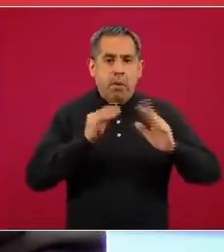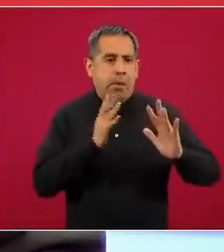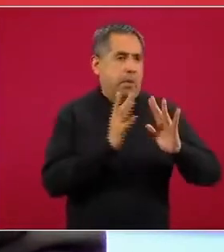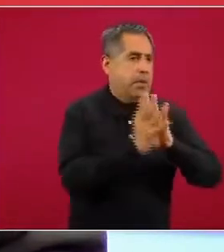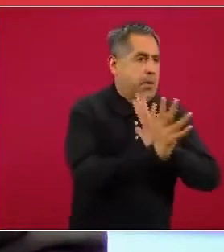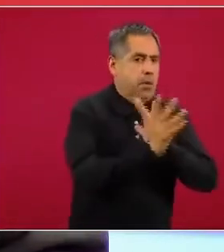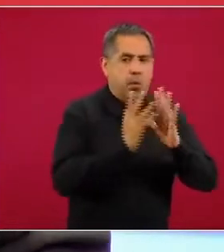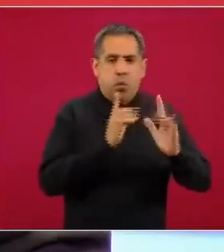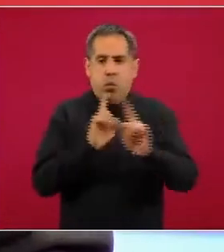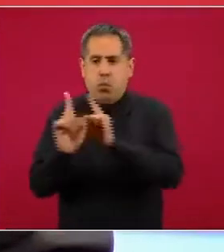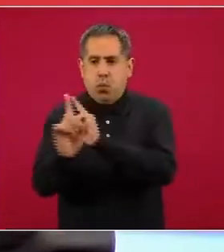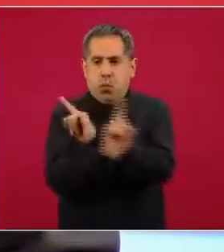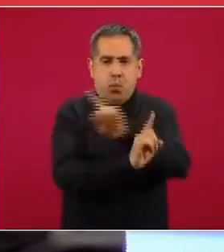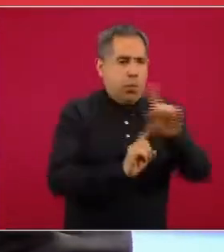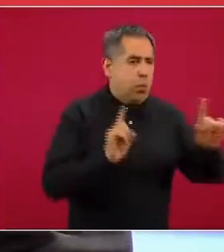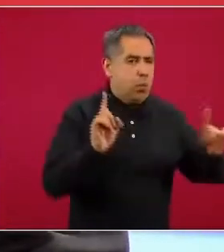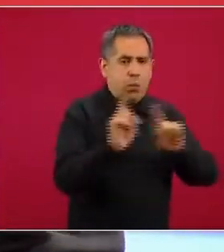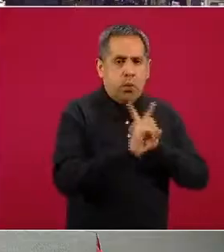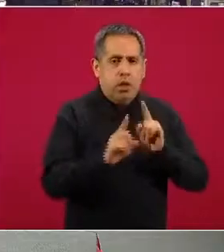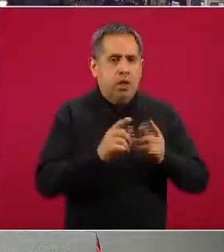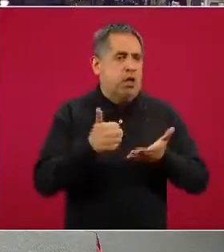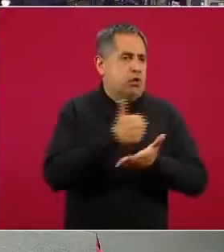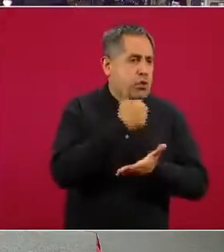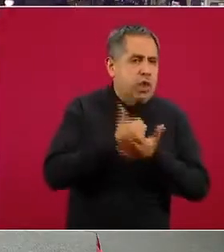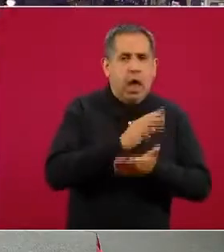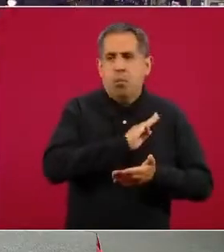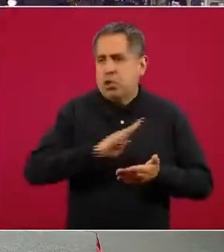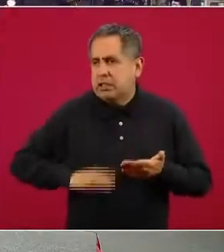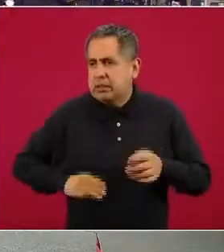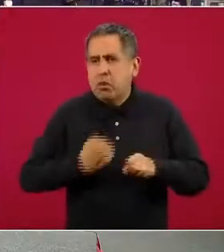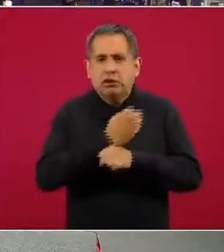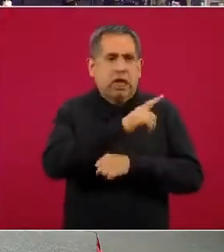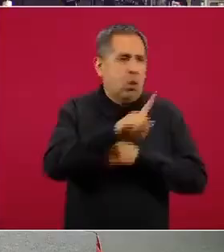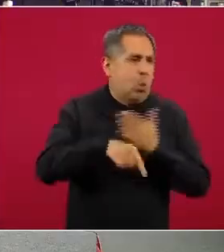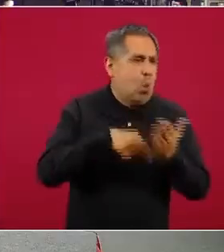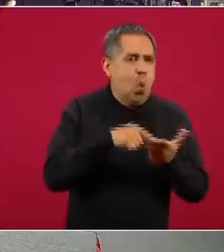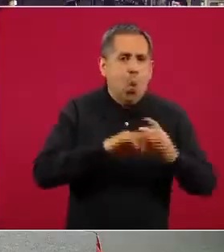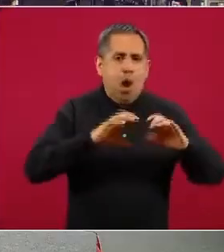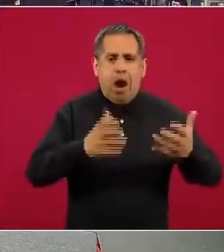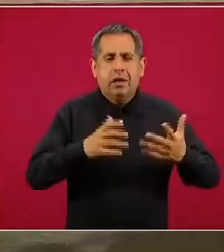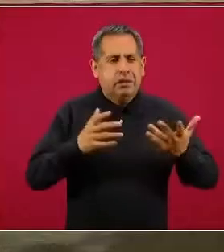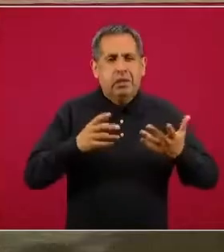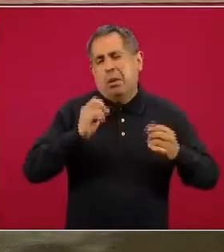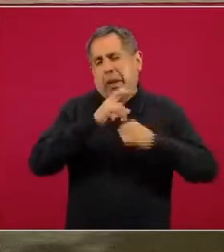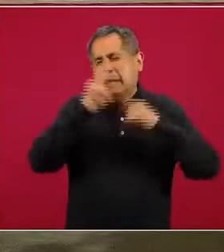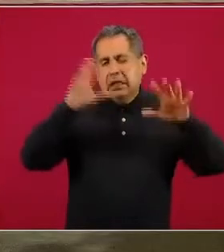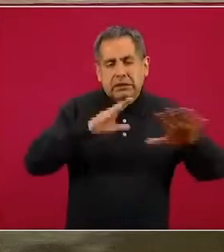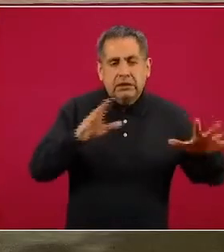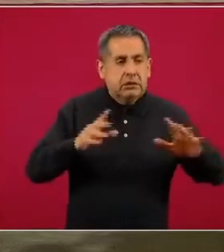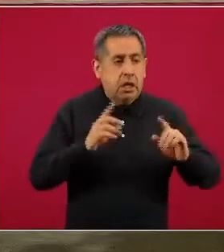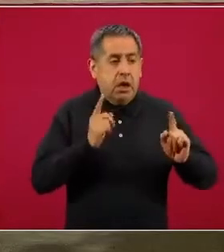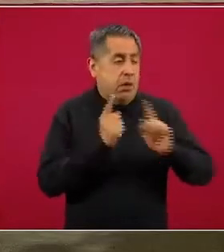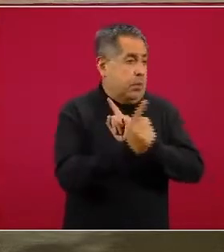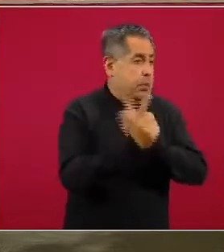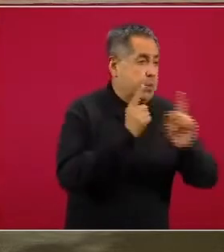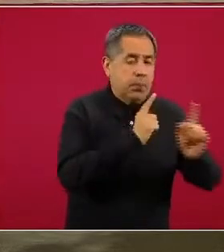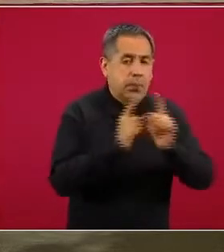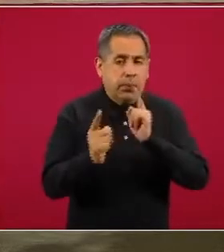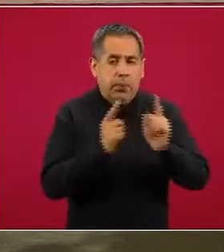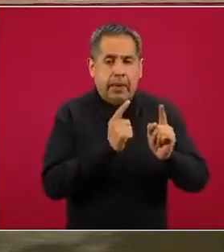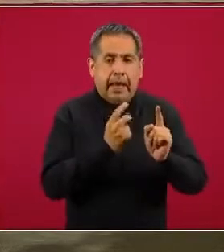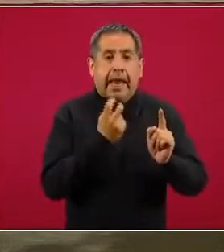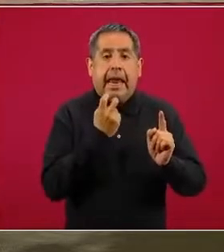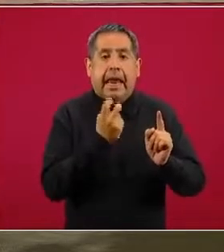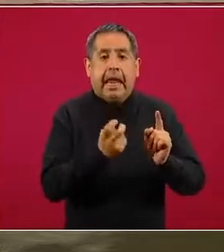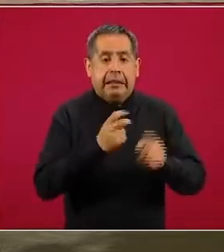importante desplazamiento entre ciudades, entre municipios, entre estados, o no se diga entre países, esto puede aumentar la probabilidad